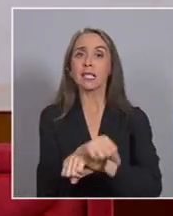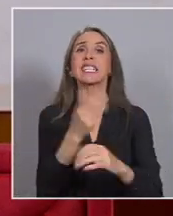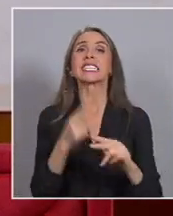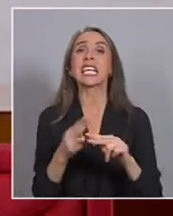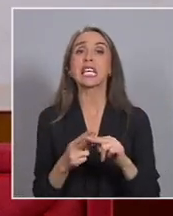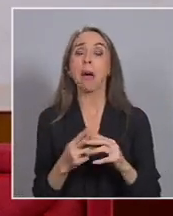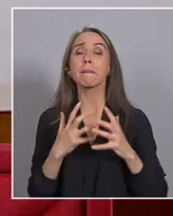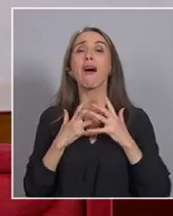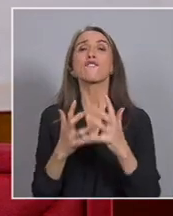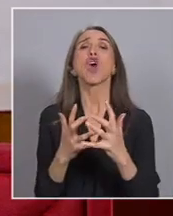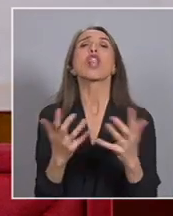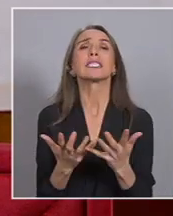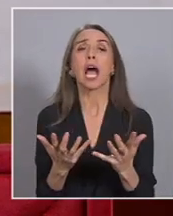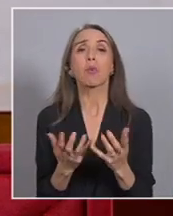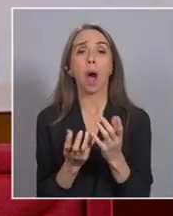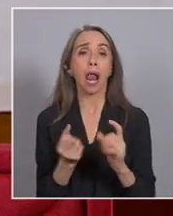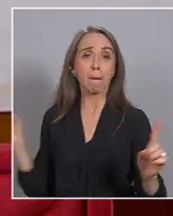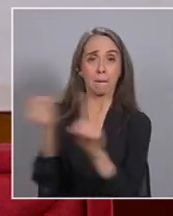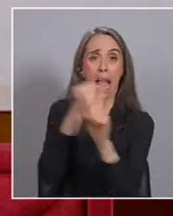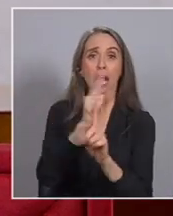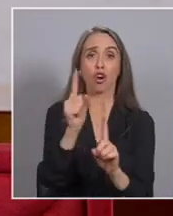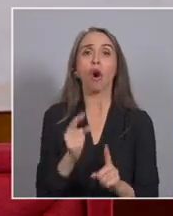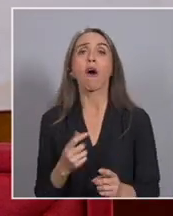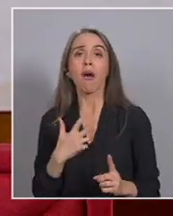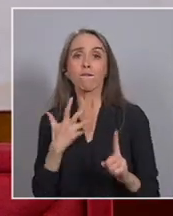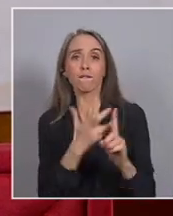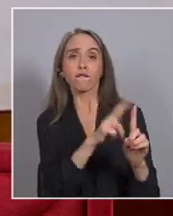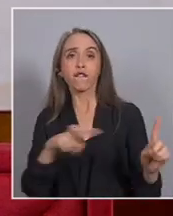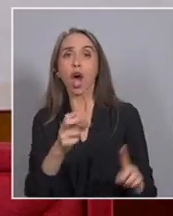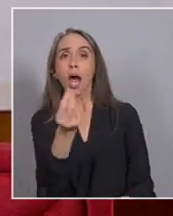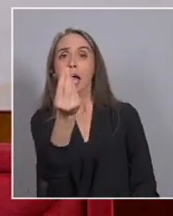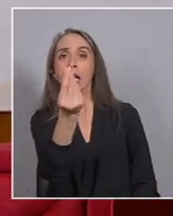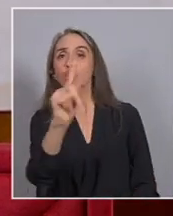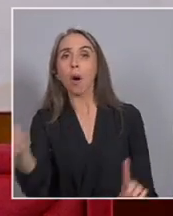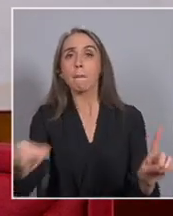violencia económica. Estas mujeres ya no están solas.